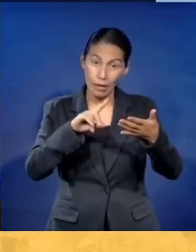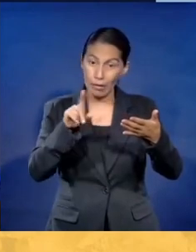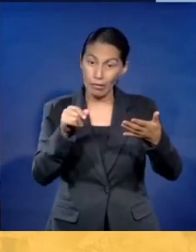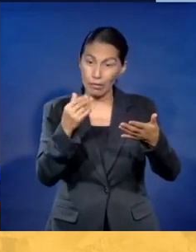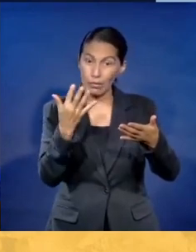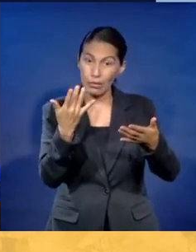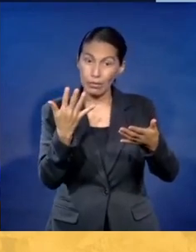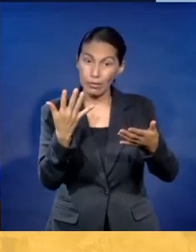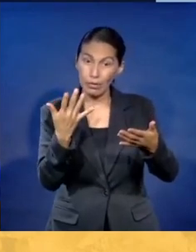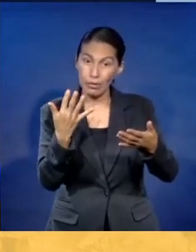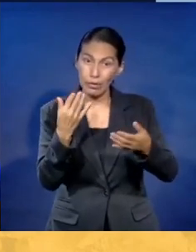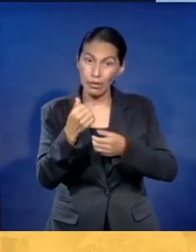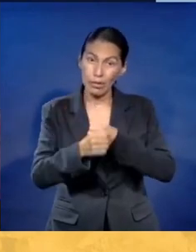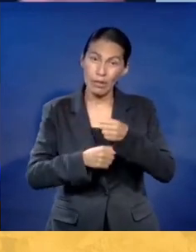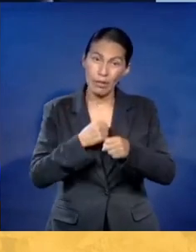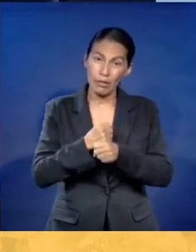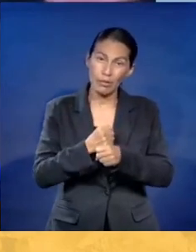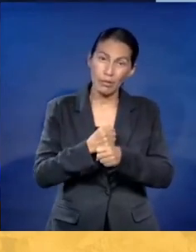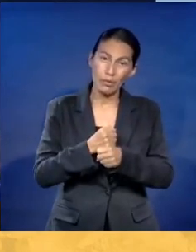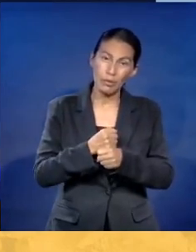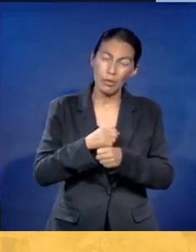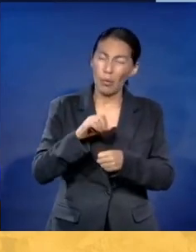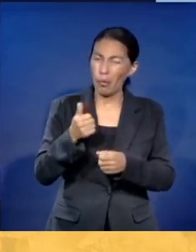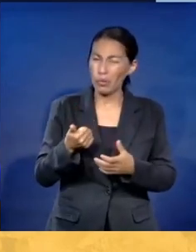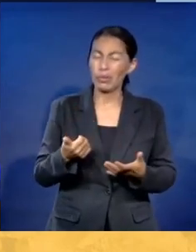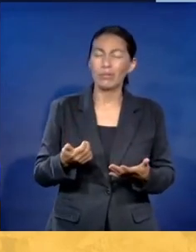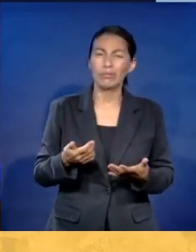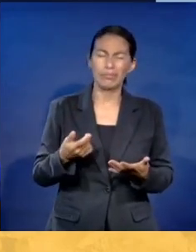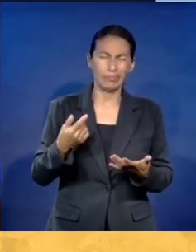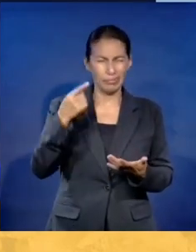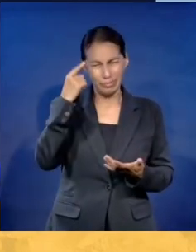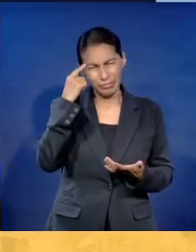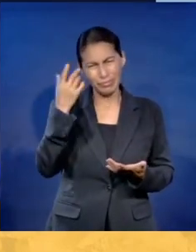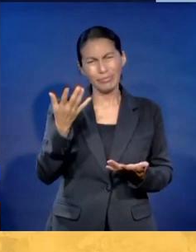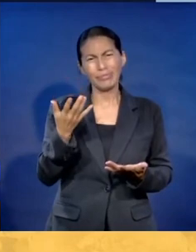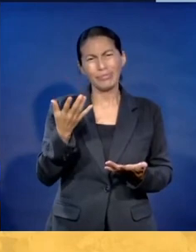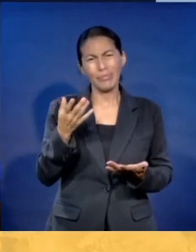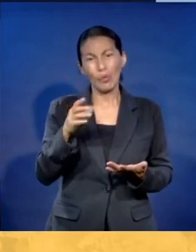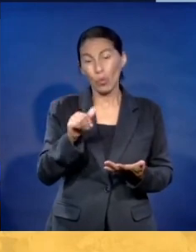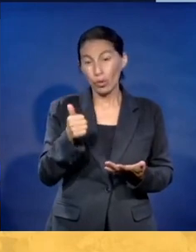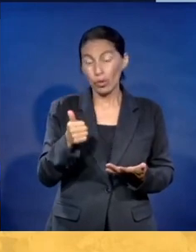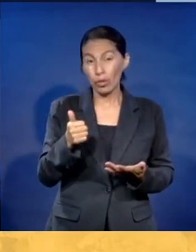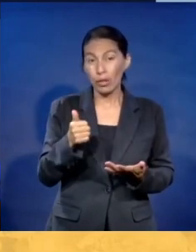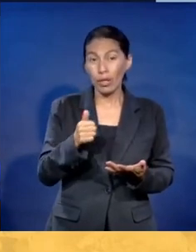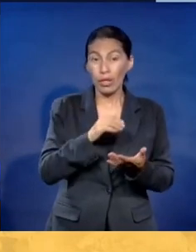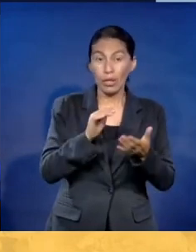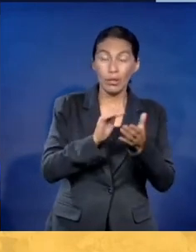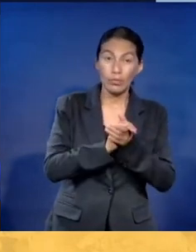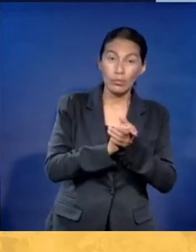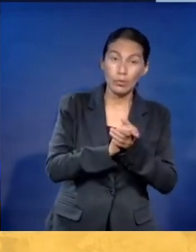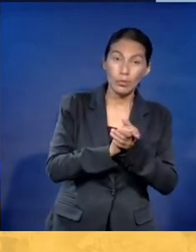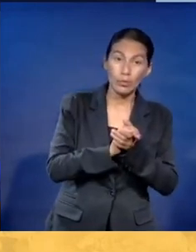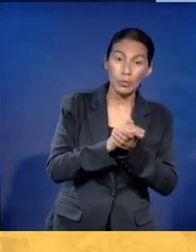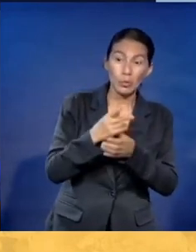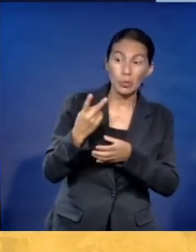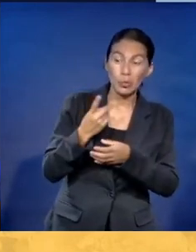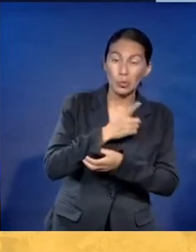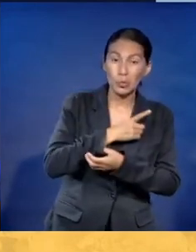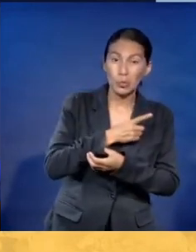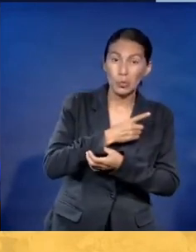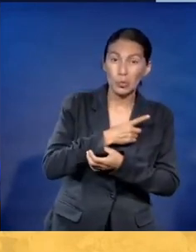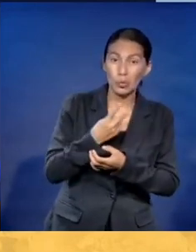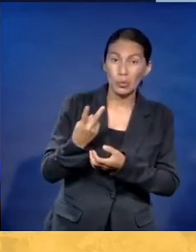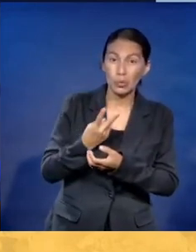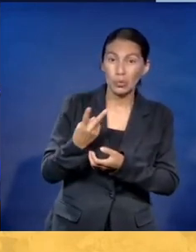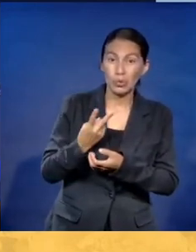llega otra crisis allá por los cuarenta hombre dije Esto está muy feo porque ahora los hijos se han ido el famoso el famoso fenómeno del